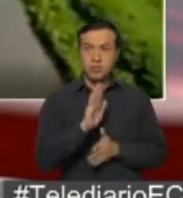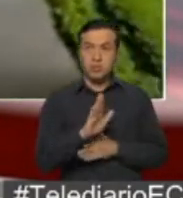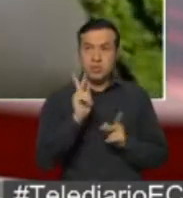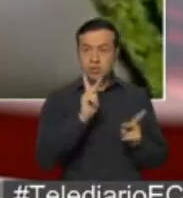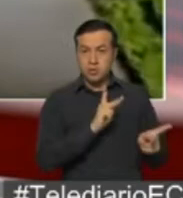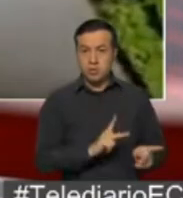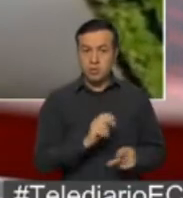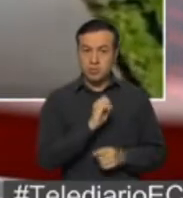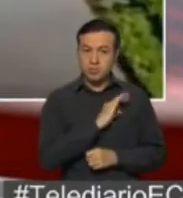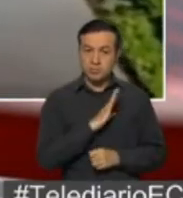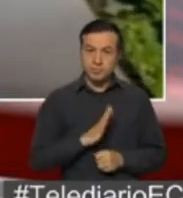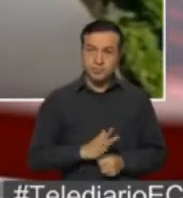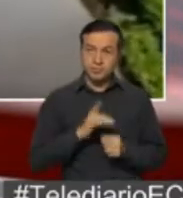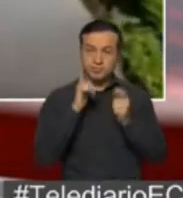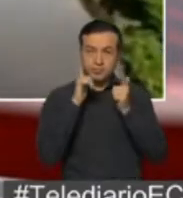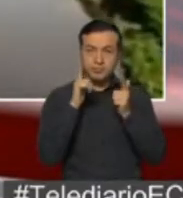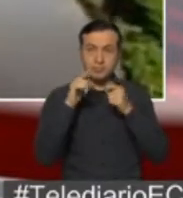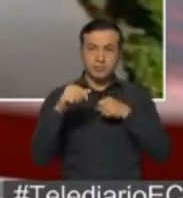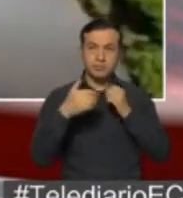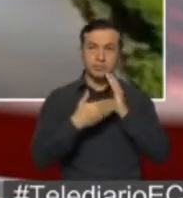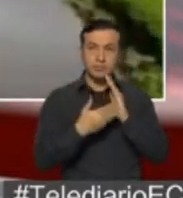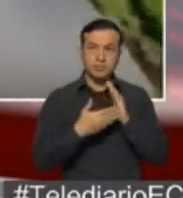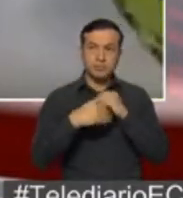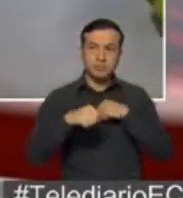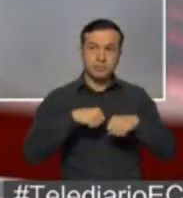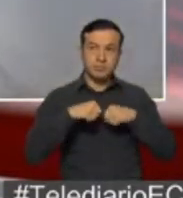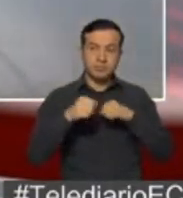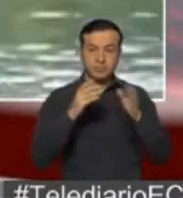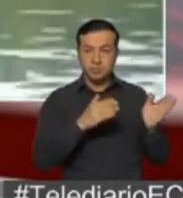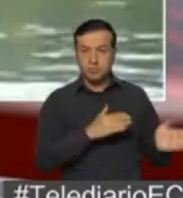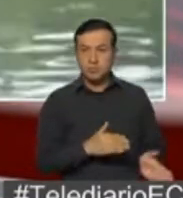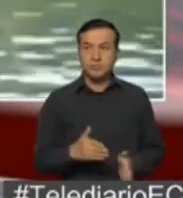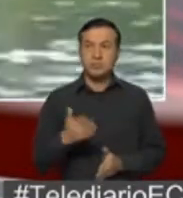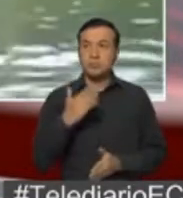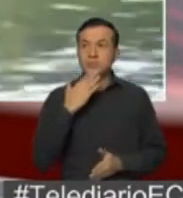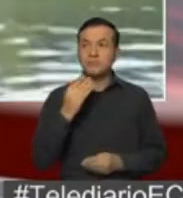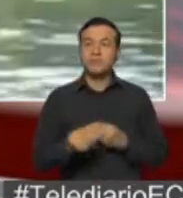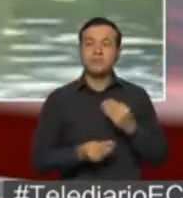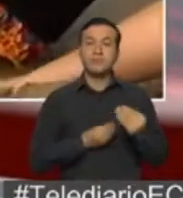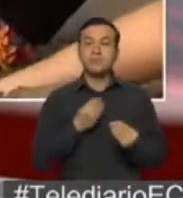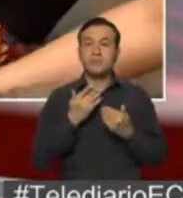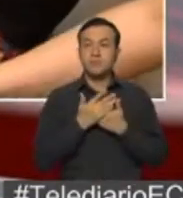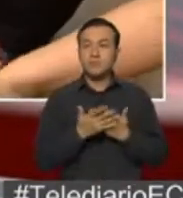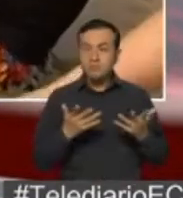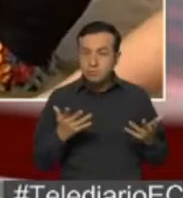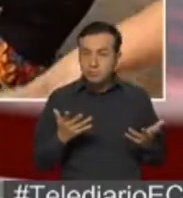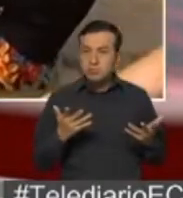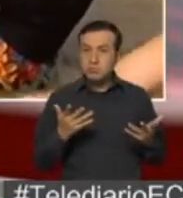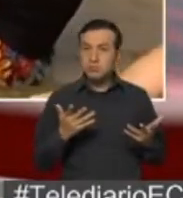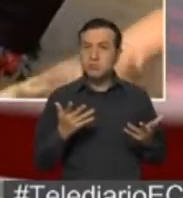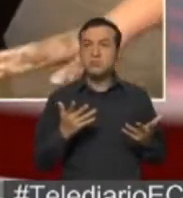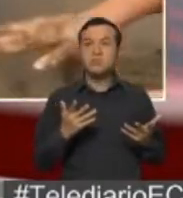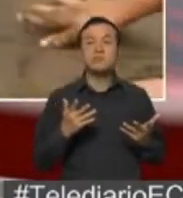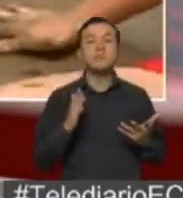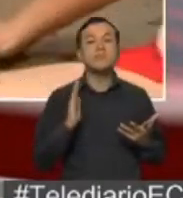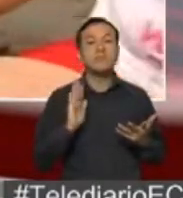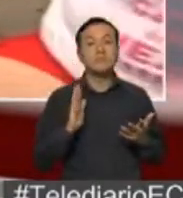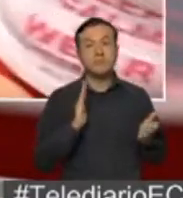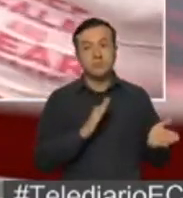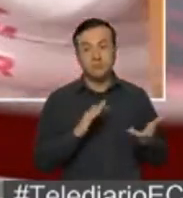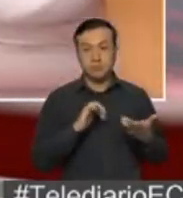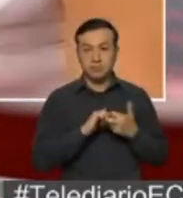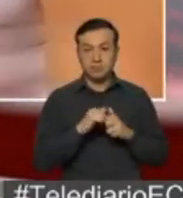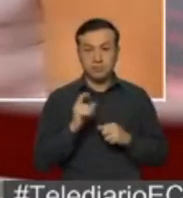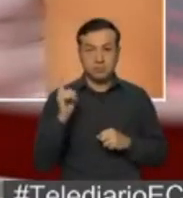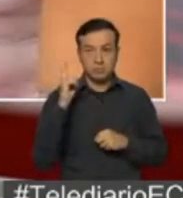planes preventivos y estos nuevos modelos de gestión en la operación. ¿Qué van a hacer para tratar de frenar o de evitar este tipo de problemas que